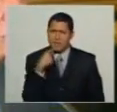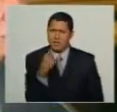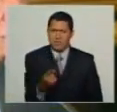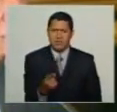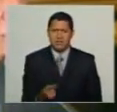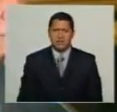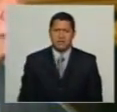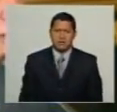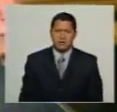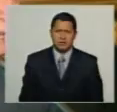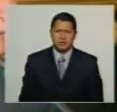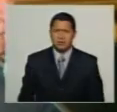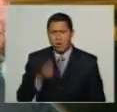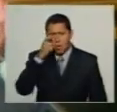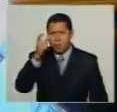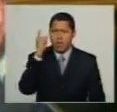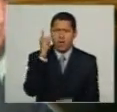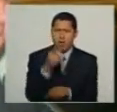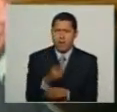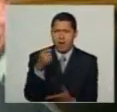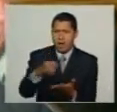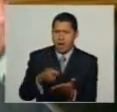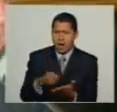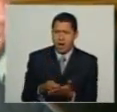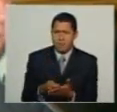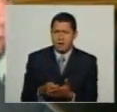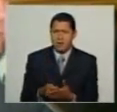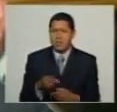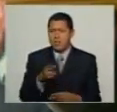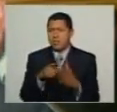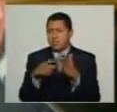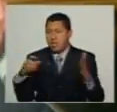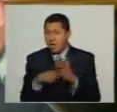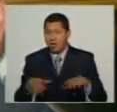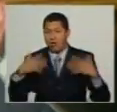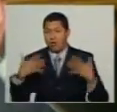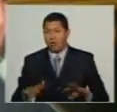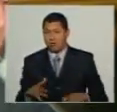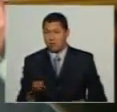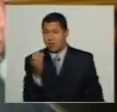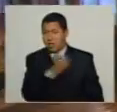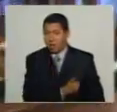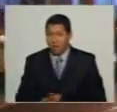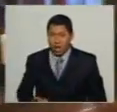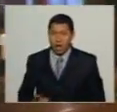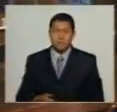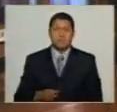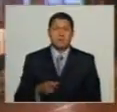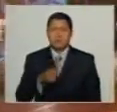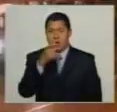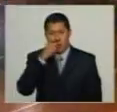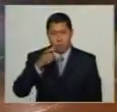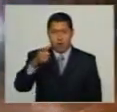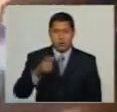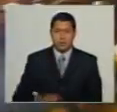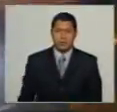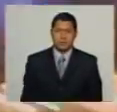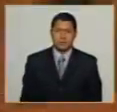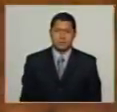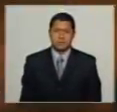II, no se puede obligar a pagar las deudas a costa del hambre de los pueblos.